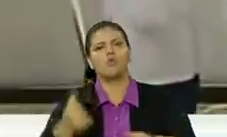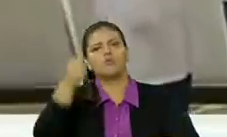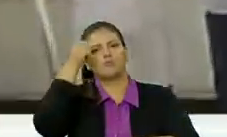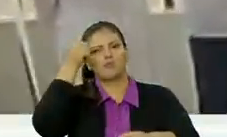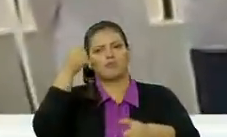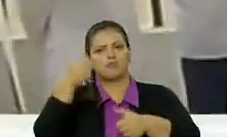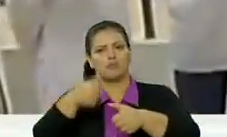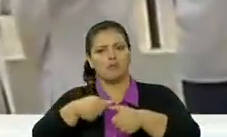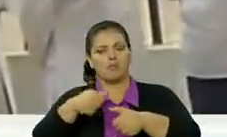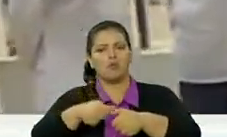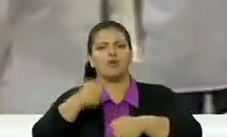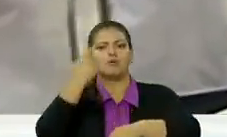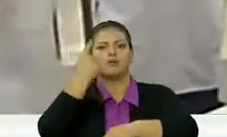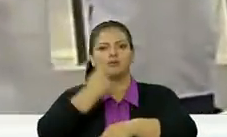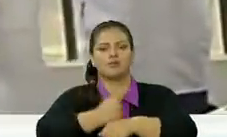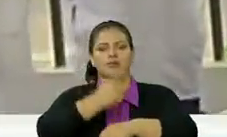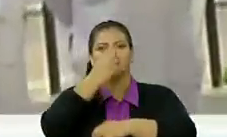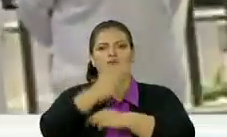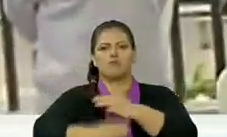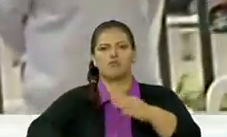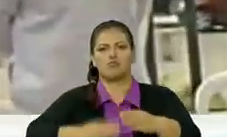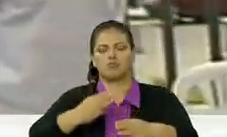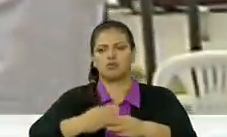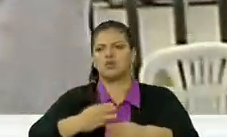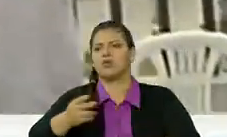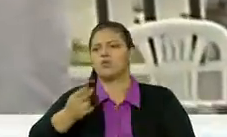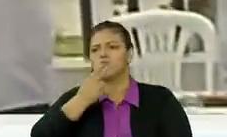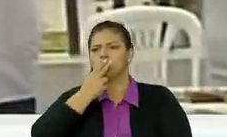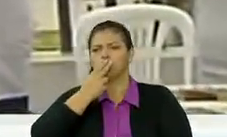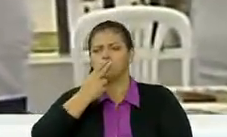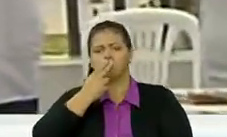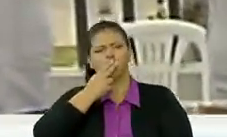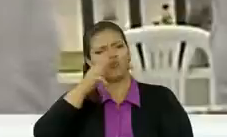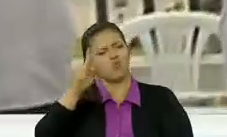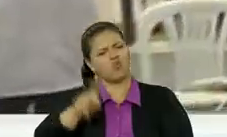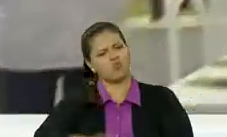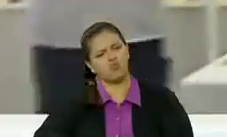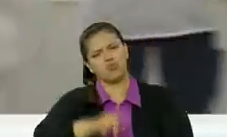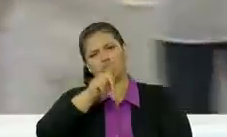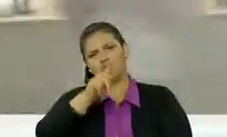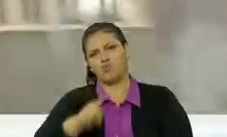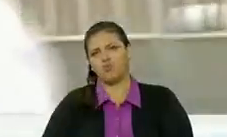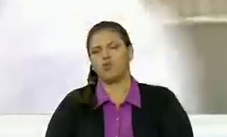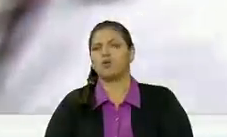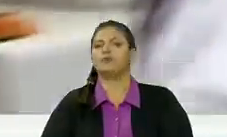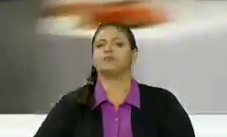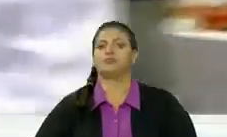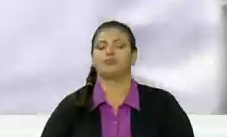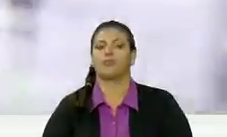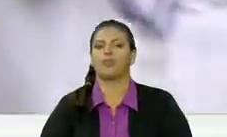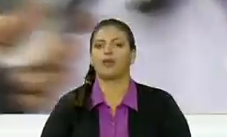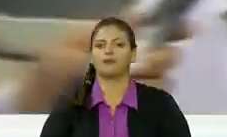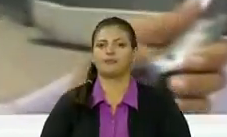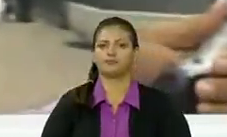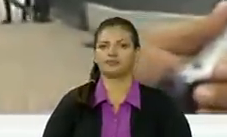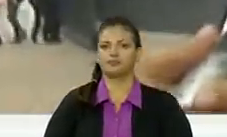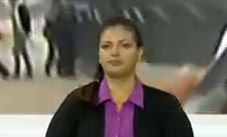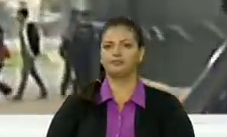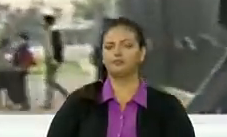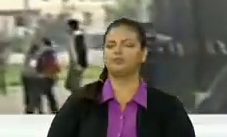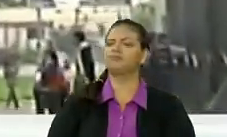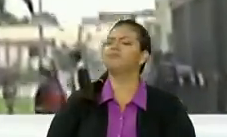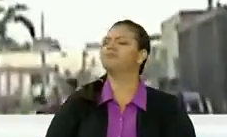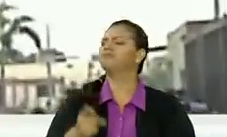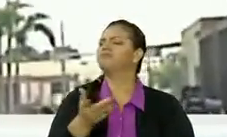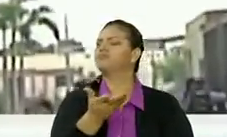va a dar un poco más de detalles en cuanto a la prevención, lo que tiene que ver con esta campaña que están realizando el día de hoy. Bueno, tenemos que ver que el